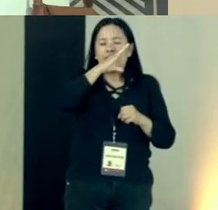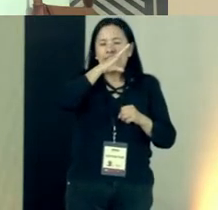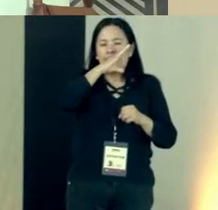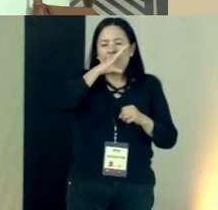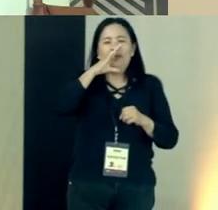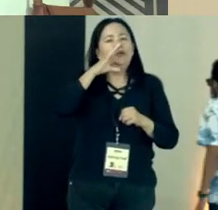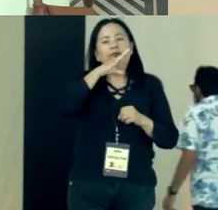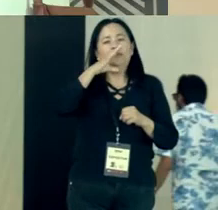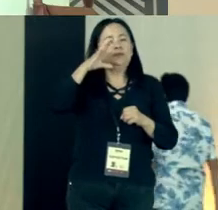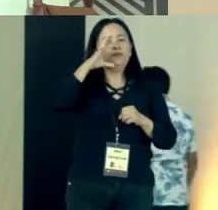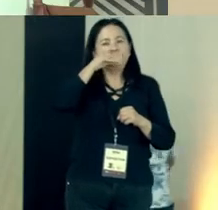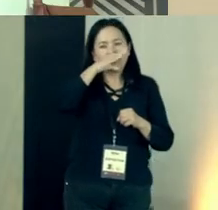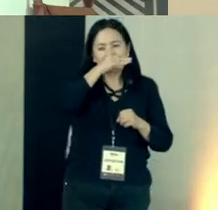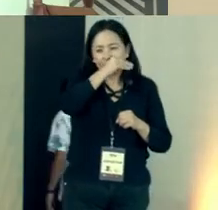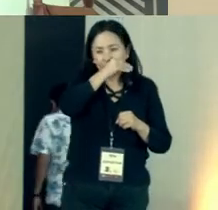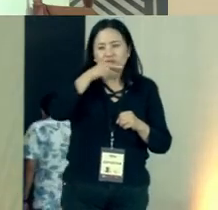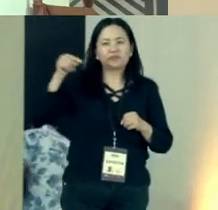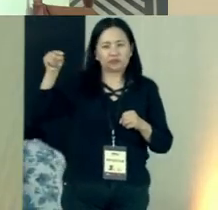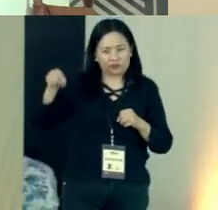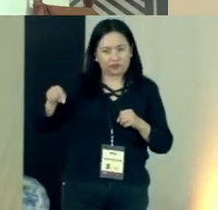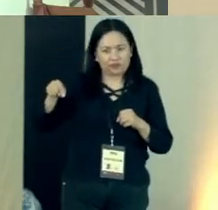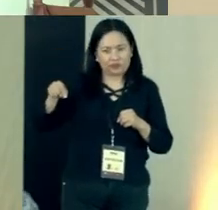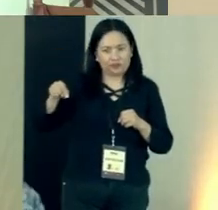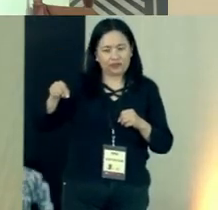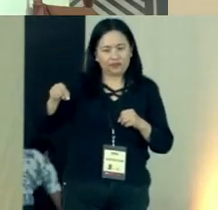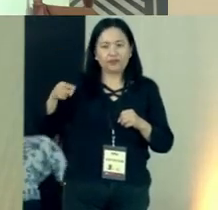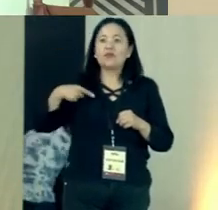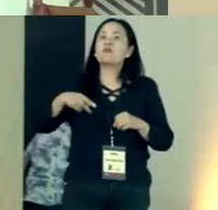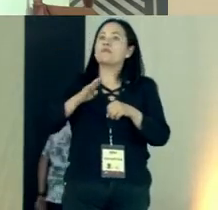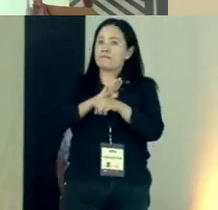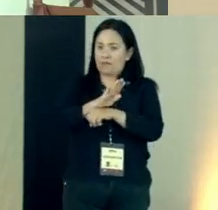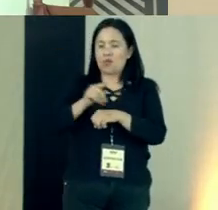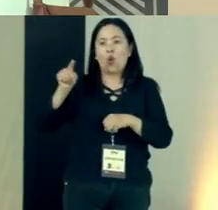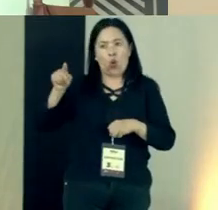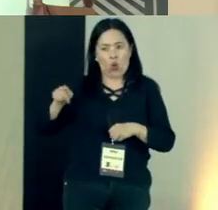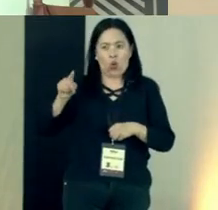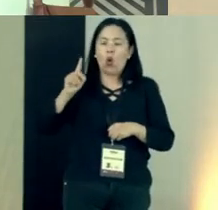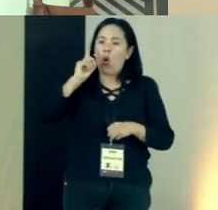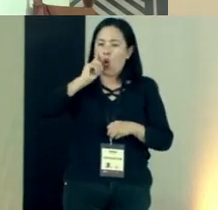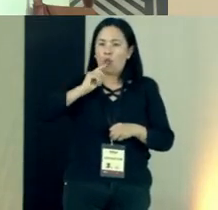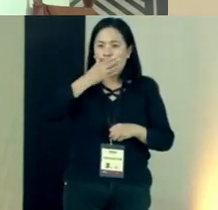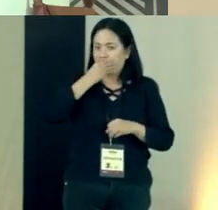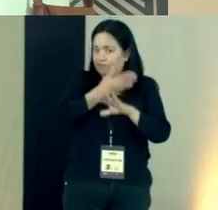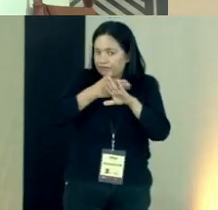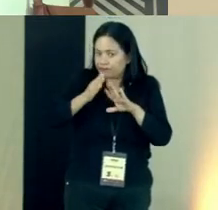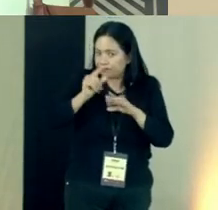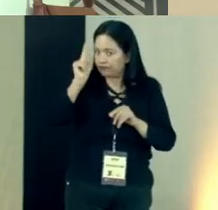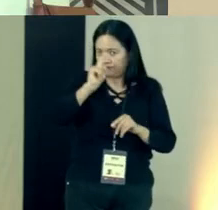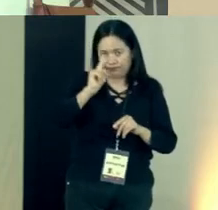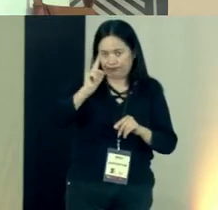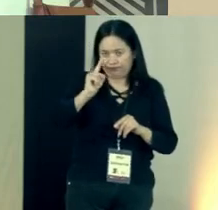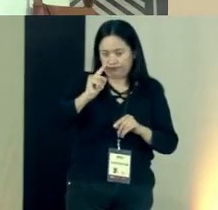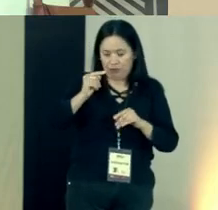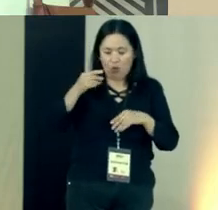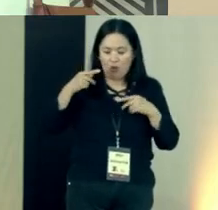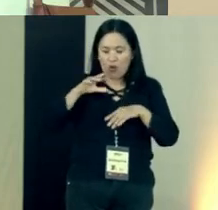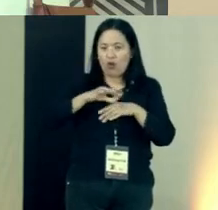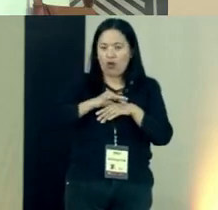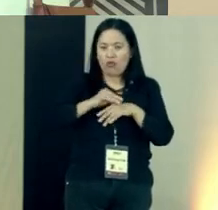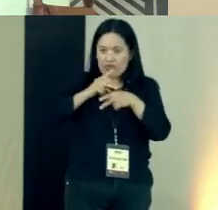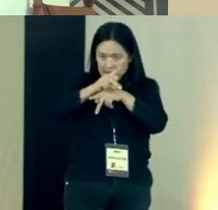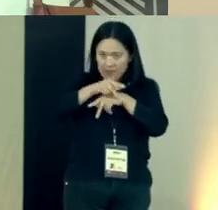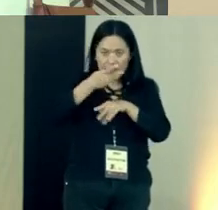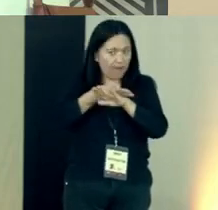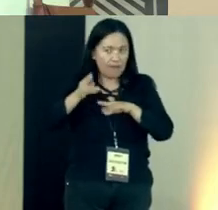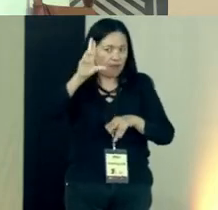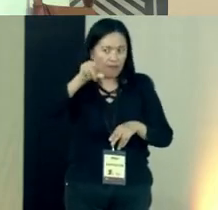Entonces tenemos que el principal autor de la literatura brasileña era un autor no blanco, que veía